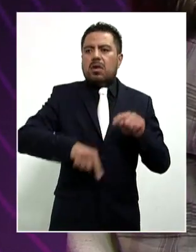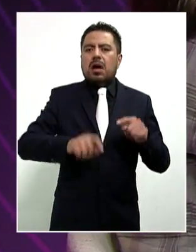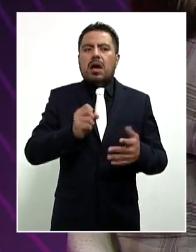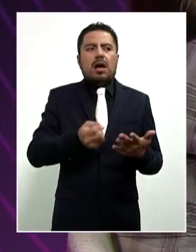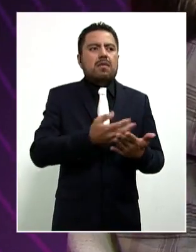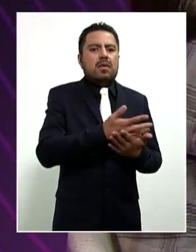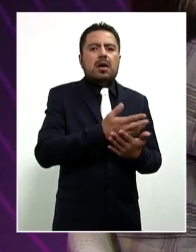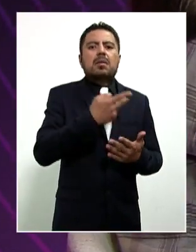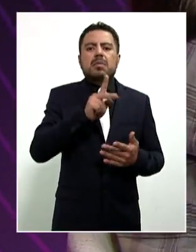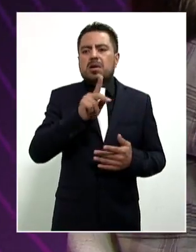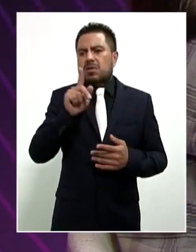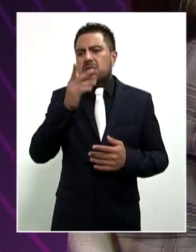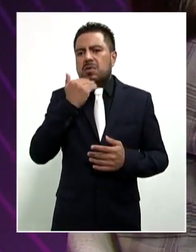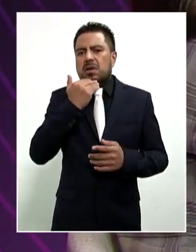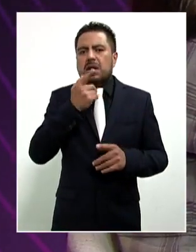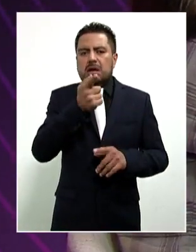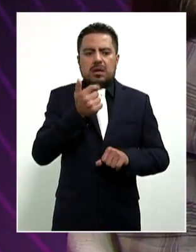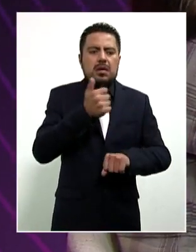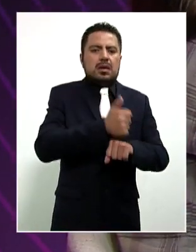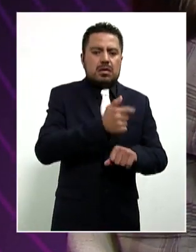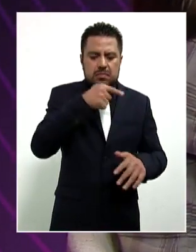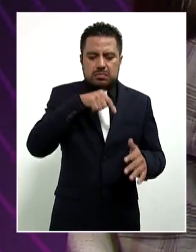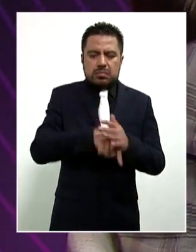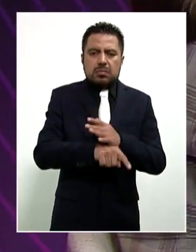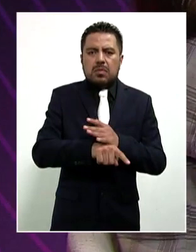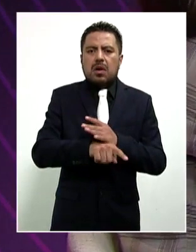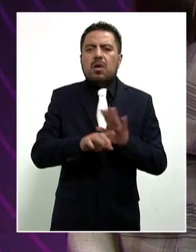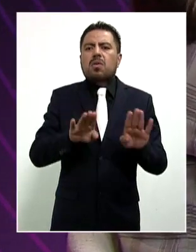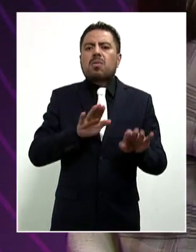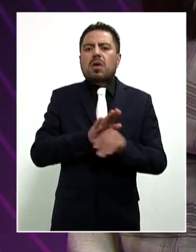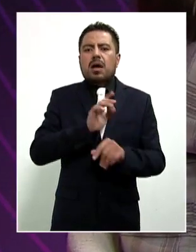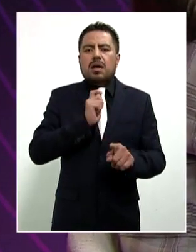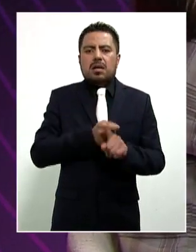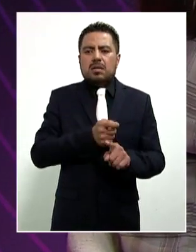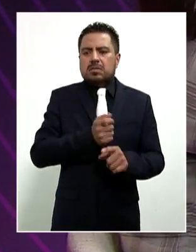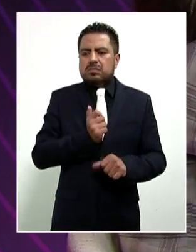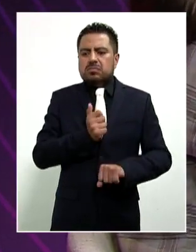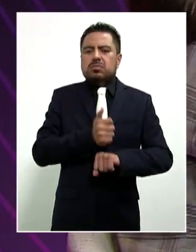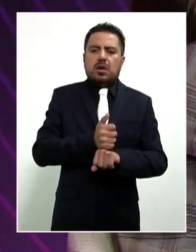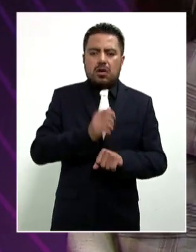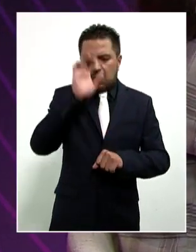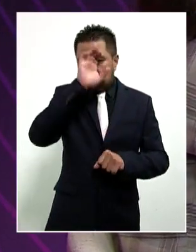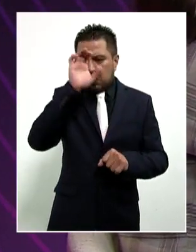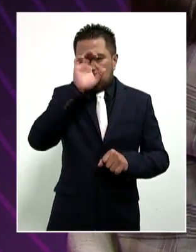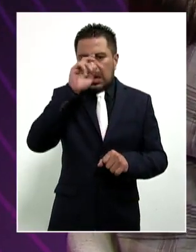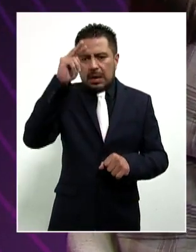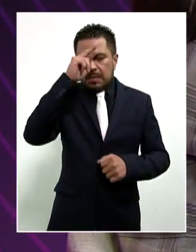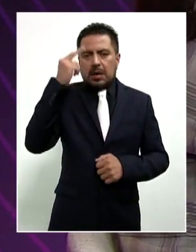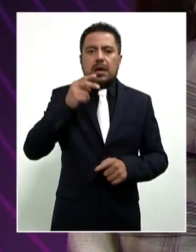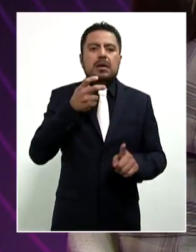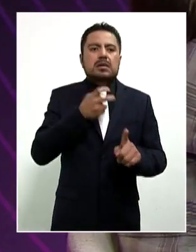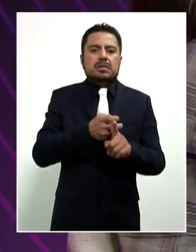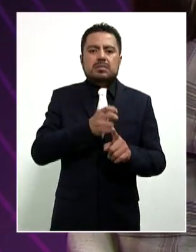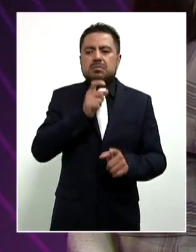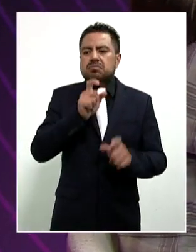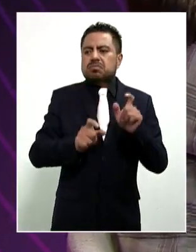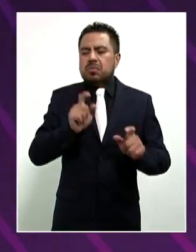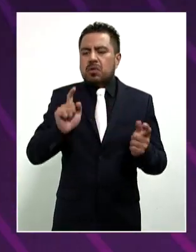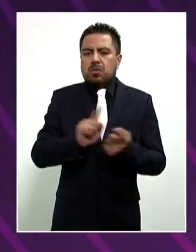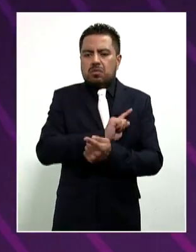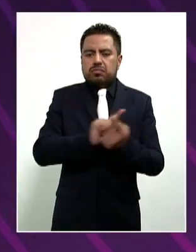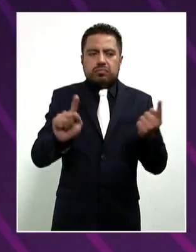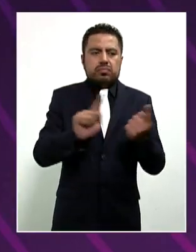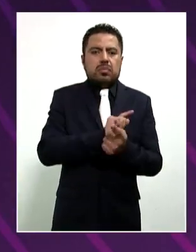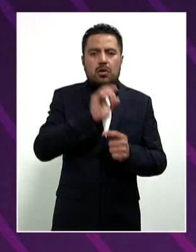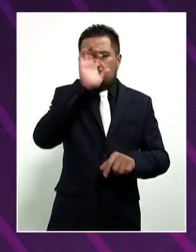afuera, pero tampoco se trata de venirse a sumergirse ante la imposición de la cultura mexicana. Esta es una imbricación, es un encuentro de culturas